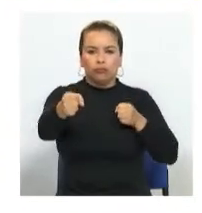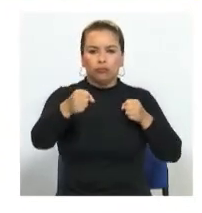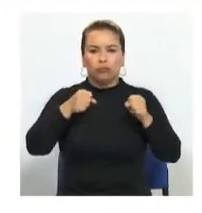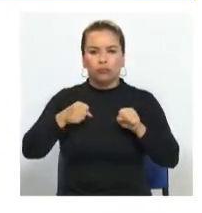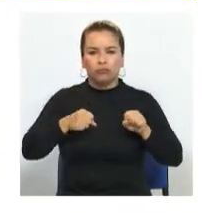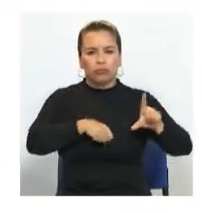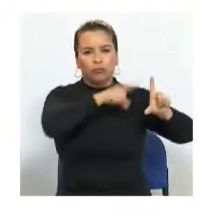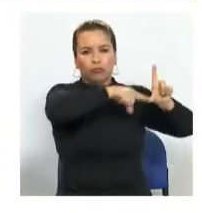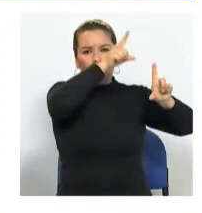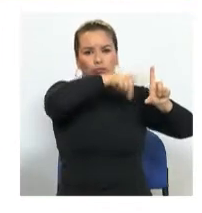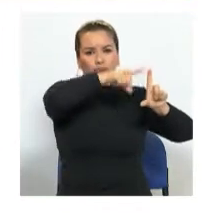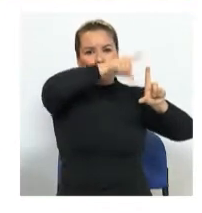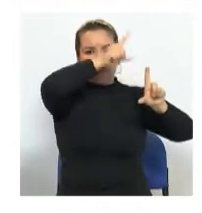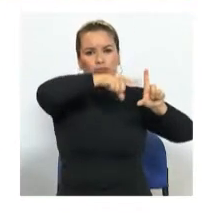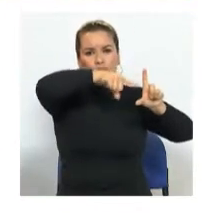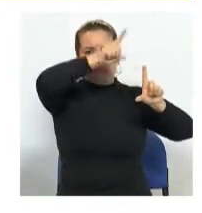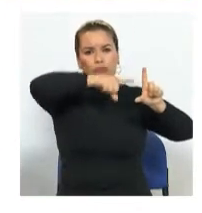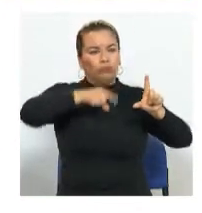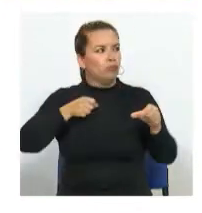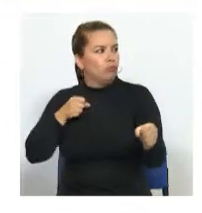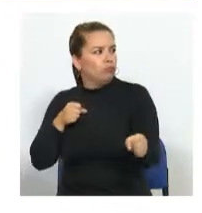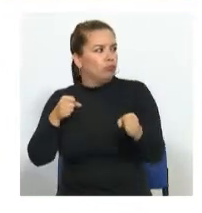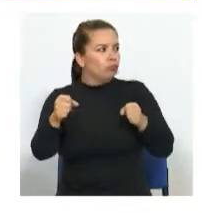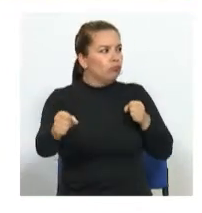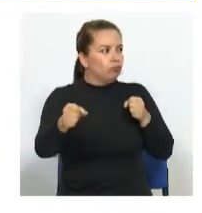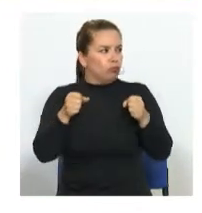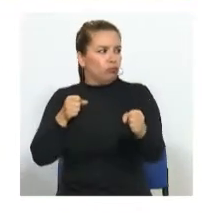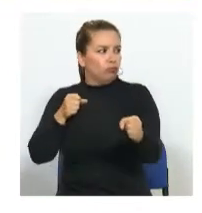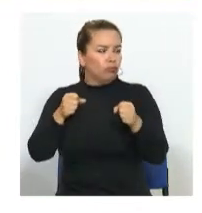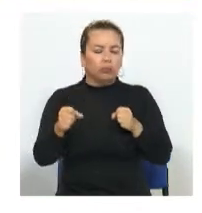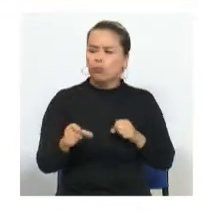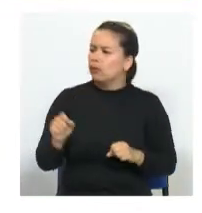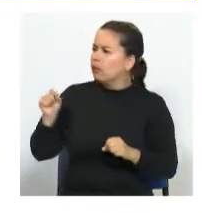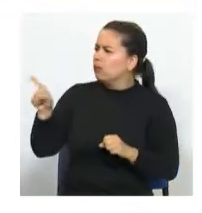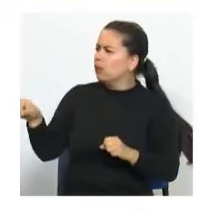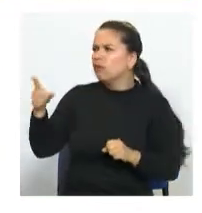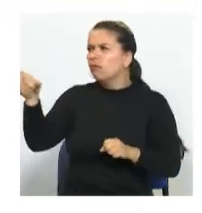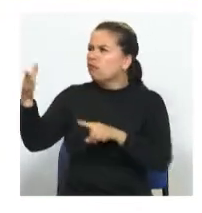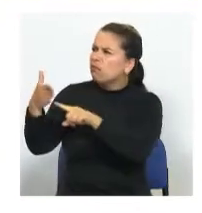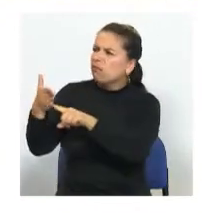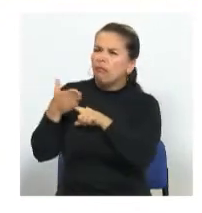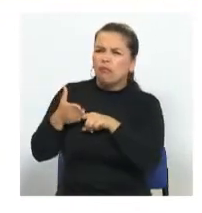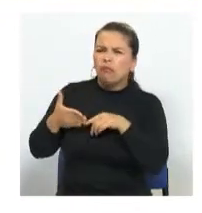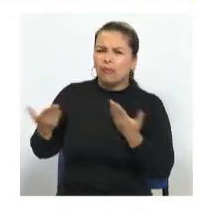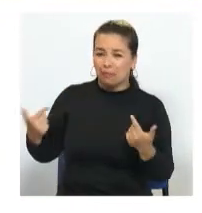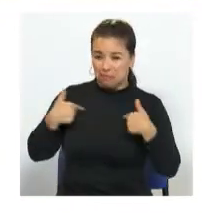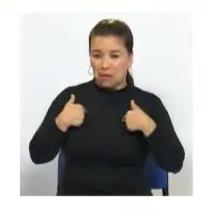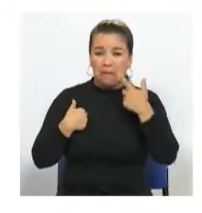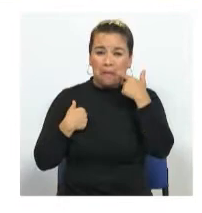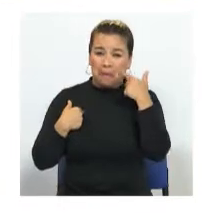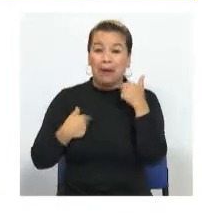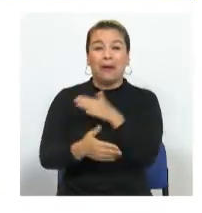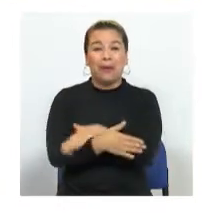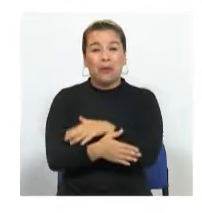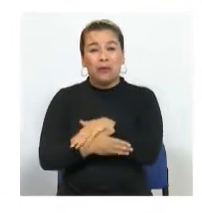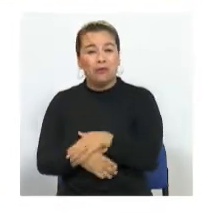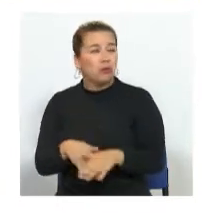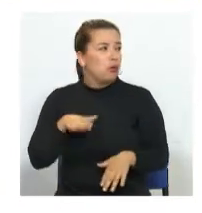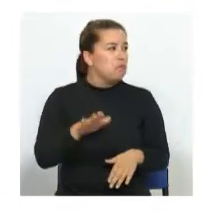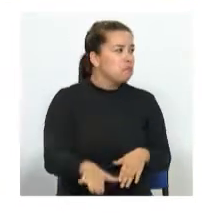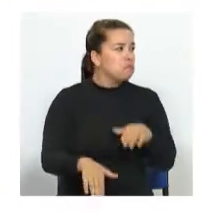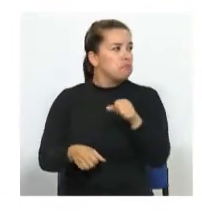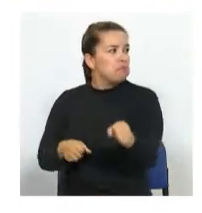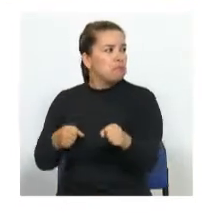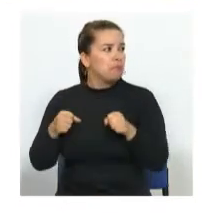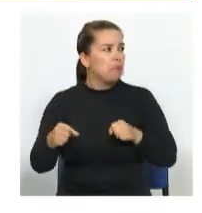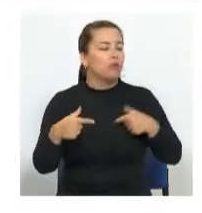la condición cardiovascular de las personas. Aquí, ¿qué estamos viendo, doctor? Aquí yo veo que mi papá, muy juicioso, después de que le insistí